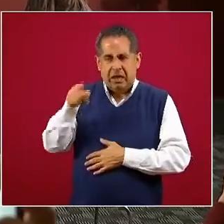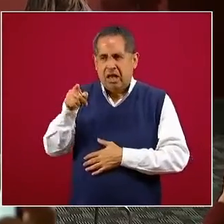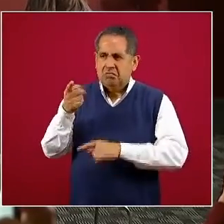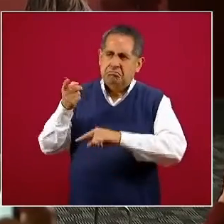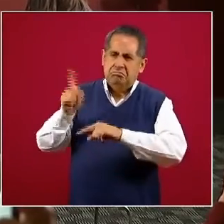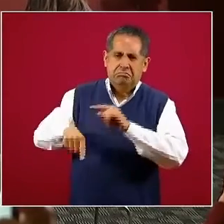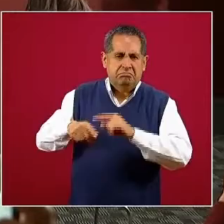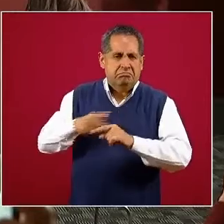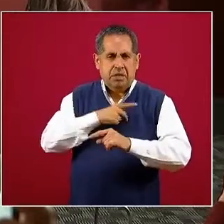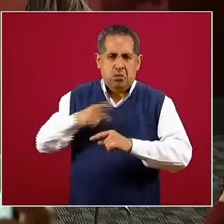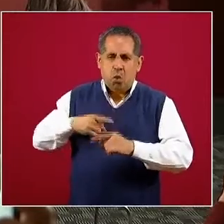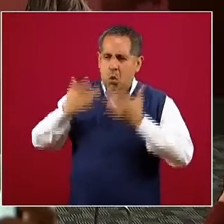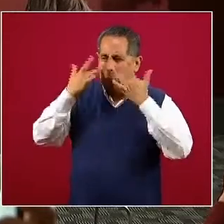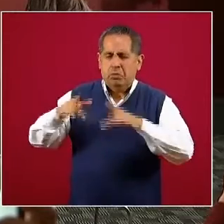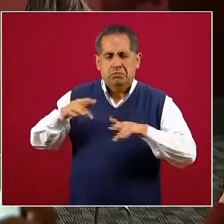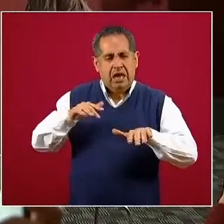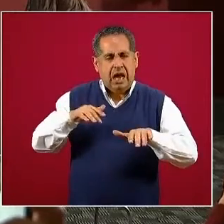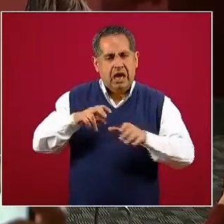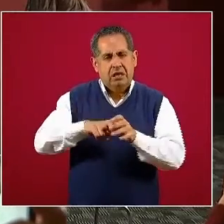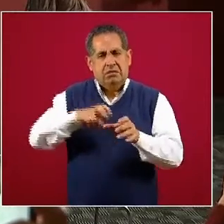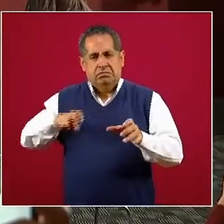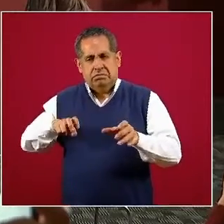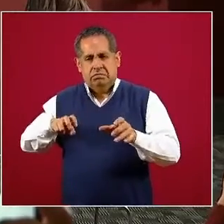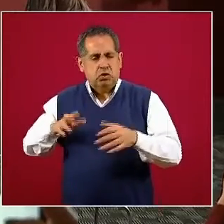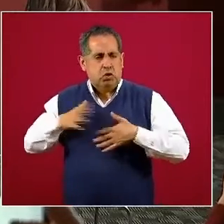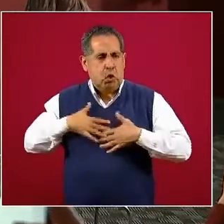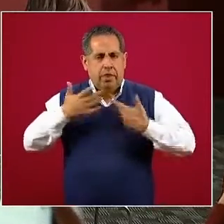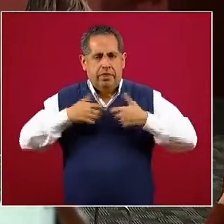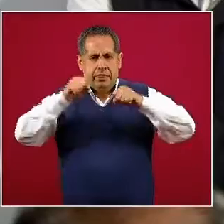rueda de prensa. Muchas gracias.